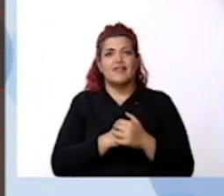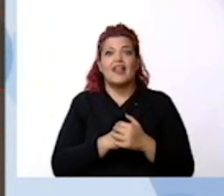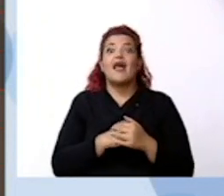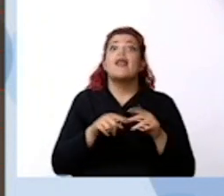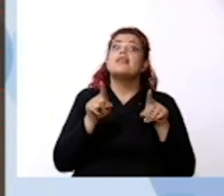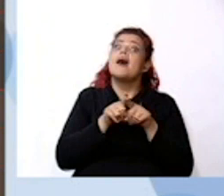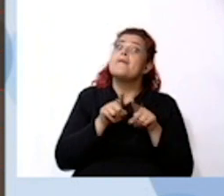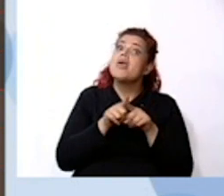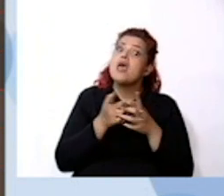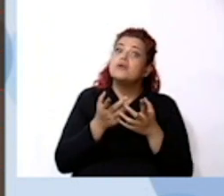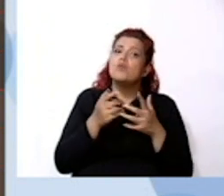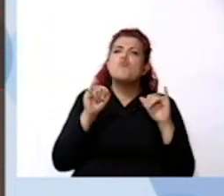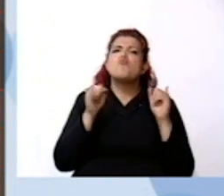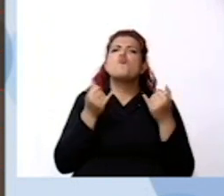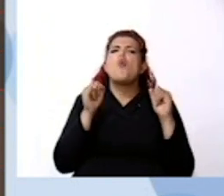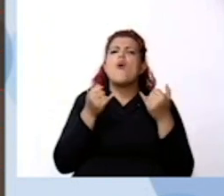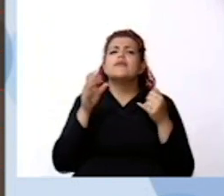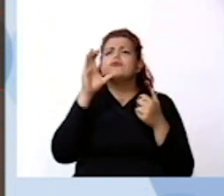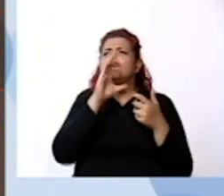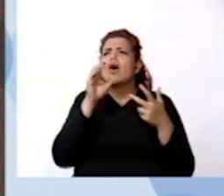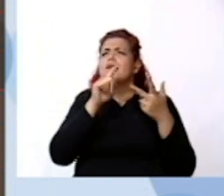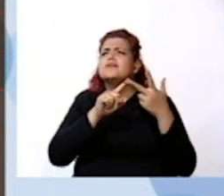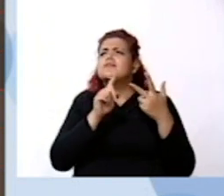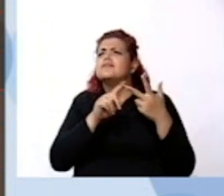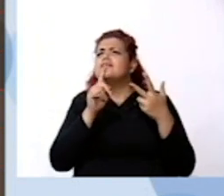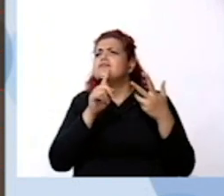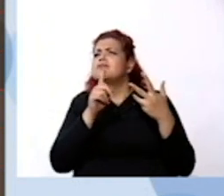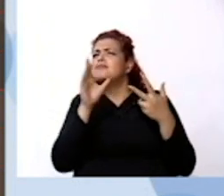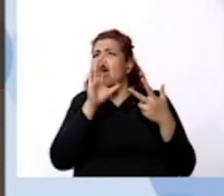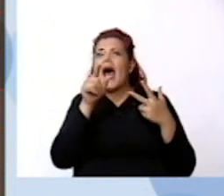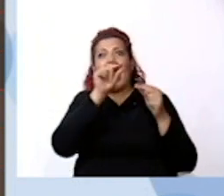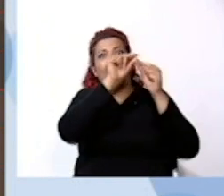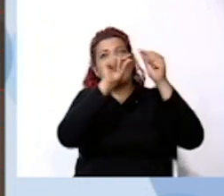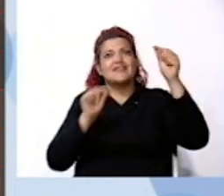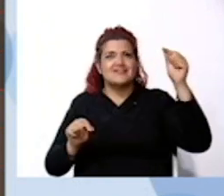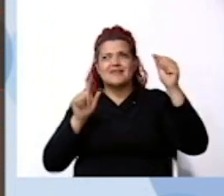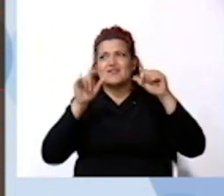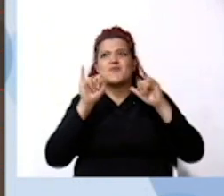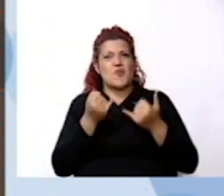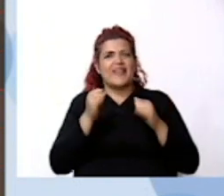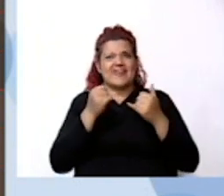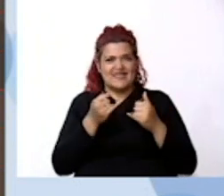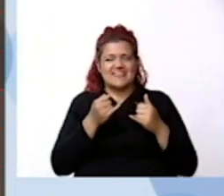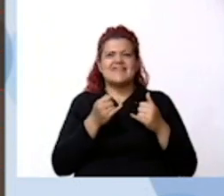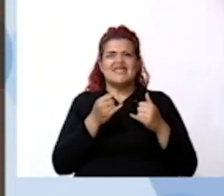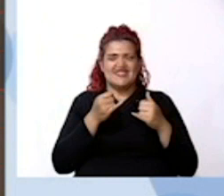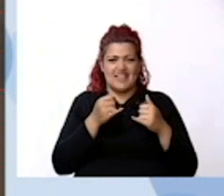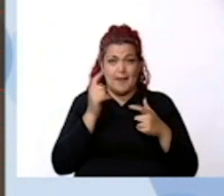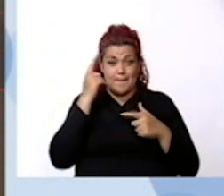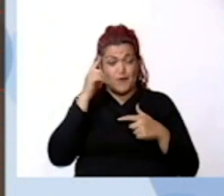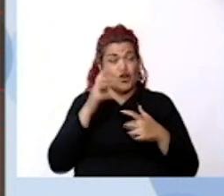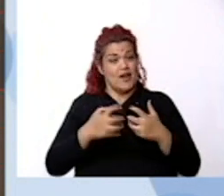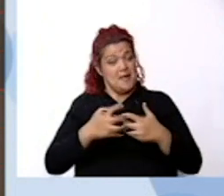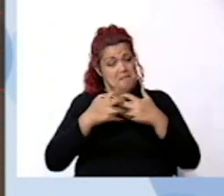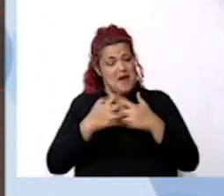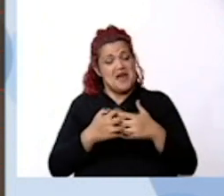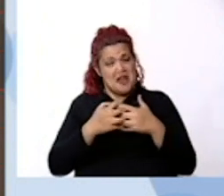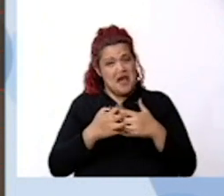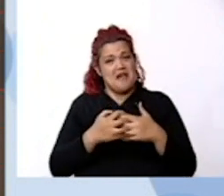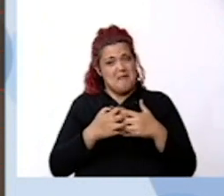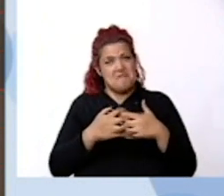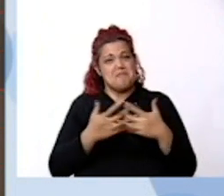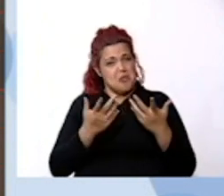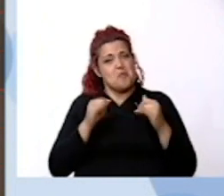de juguetes. Claro, ahí está juguetes, vean, no hay atravesado, porque las máquinas también son juguetes y